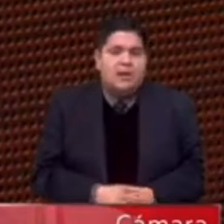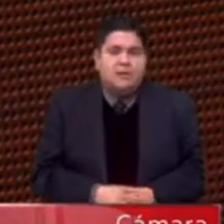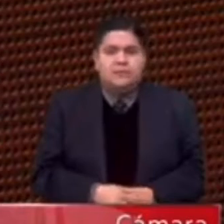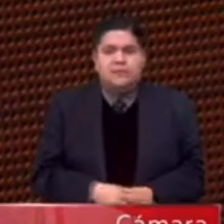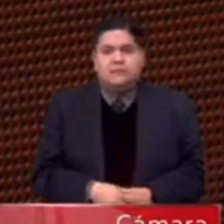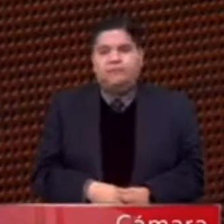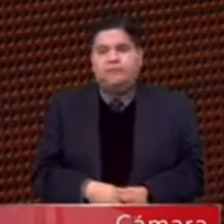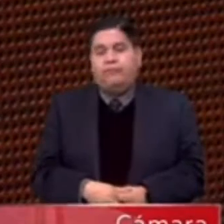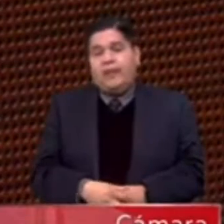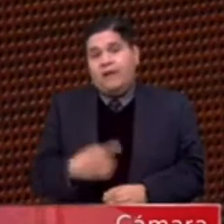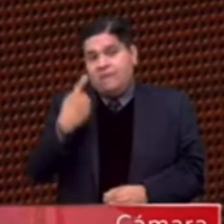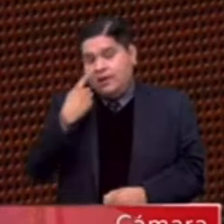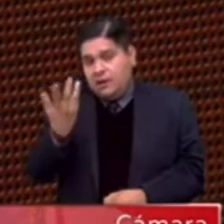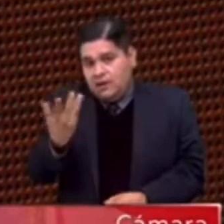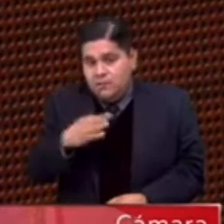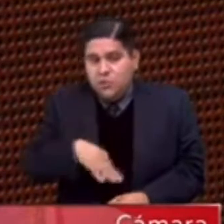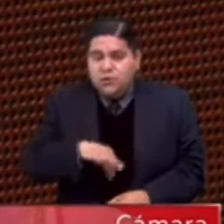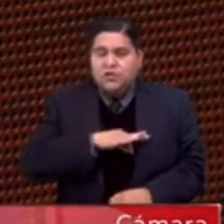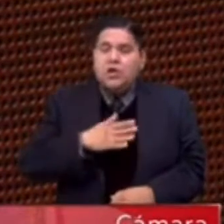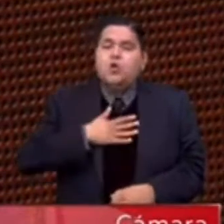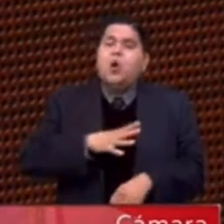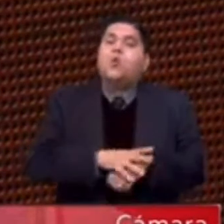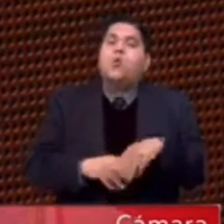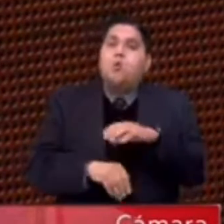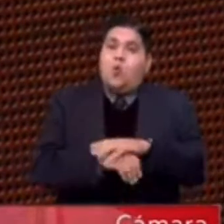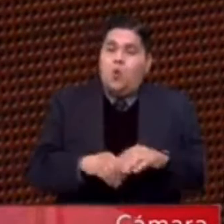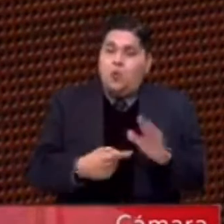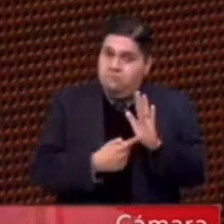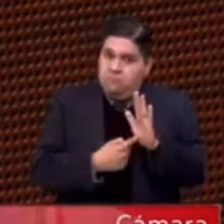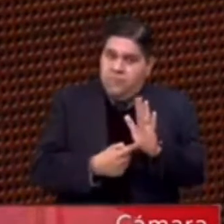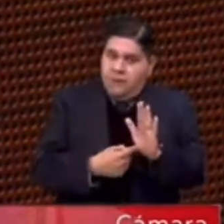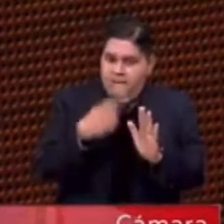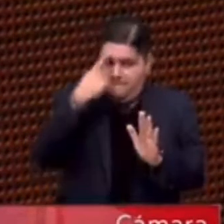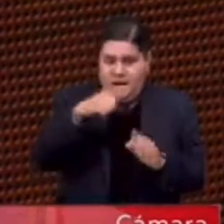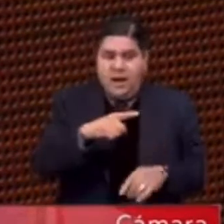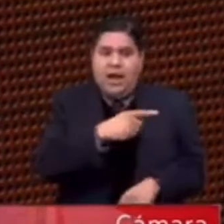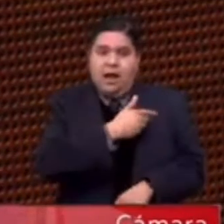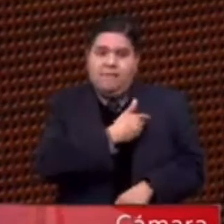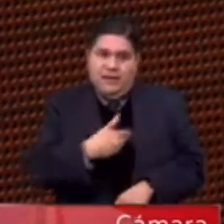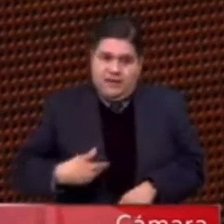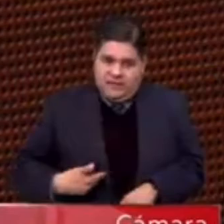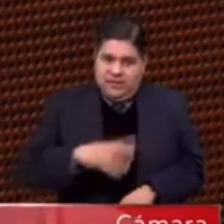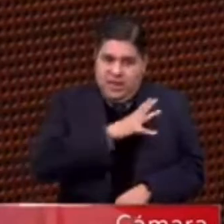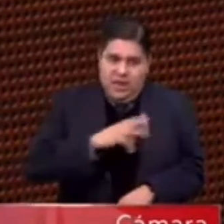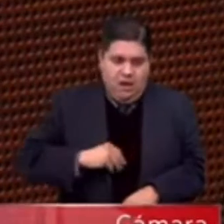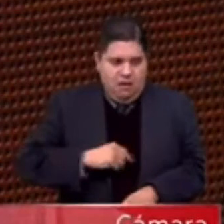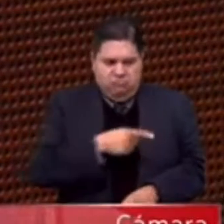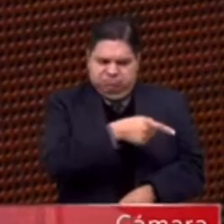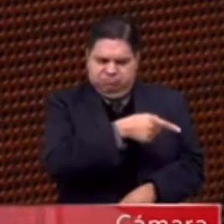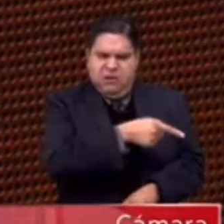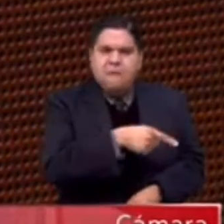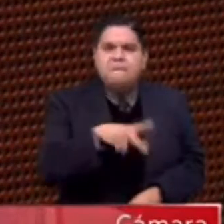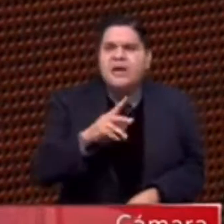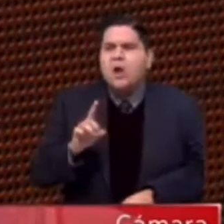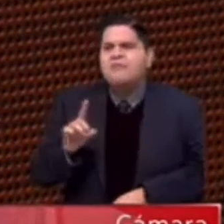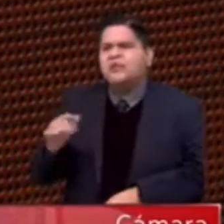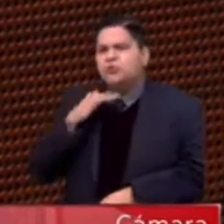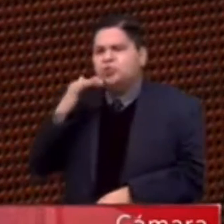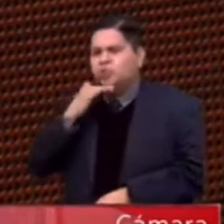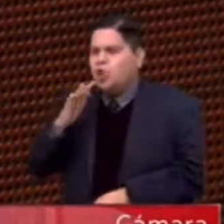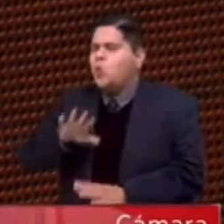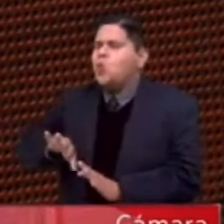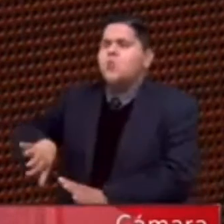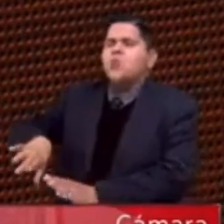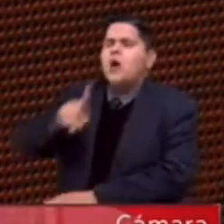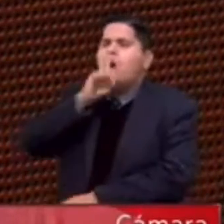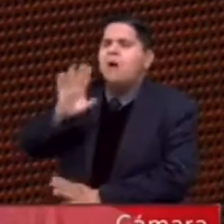ver, porque la presunción de inocencia se violenta para el hijo del presidente, pero no es parejo para la derecha corrupta, que